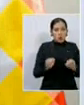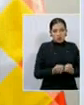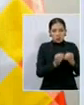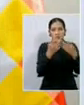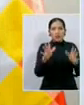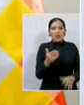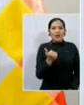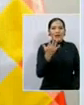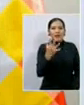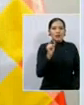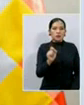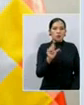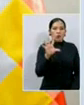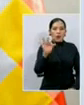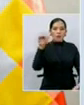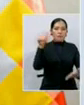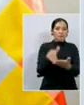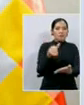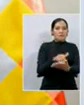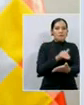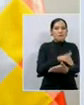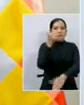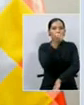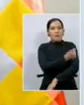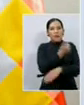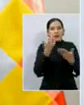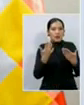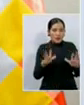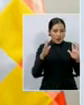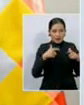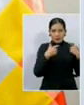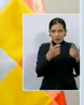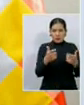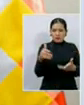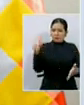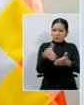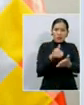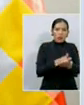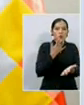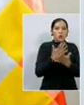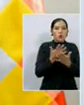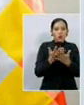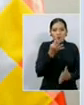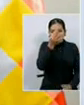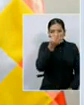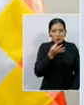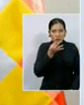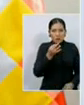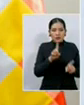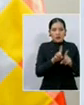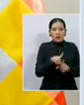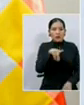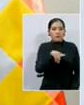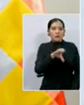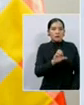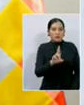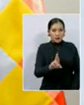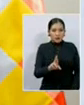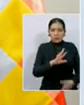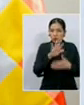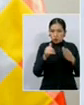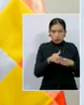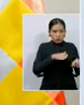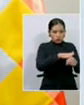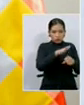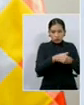midiendo aquellos aspectos. Pero creo que la respuesta a ello es simplemente mostrar resultados de lo que estamos